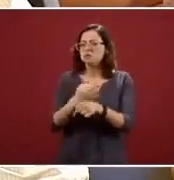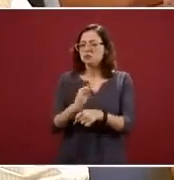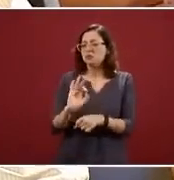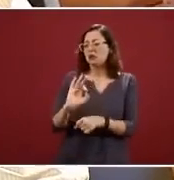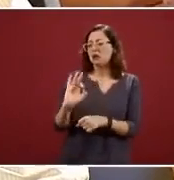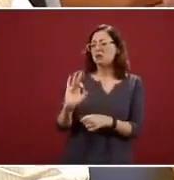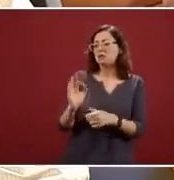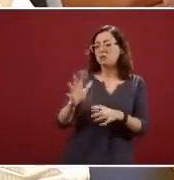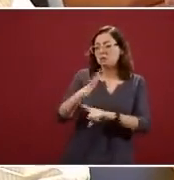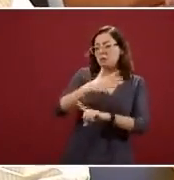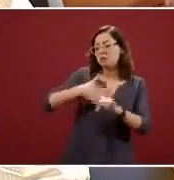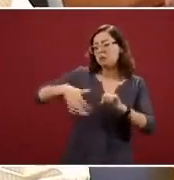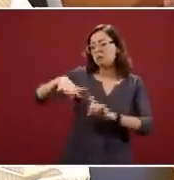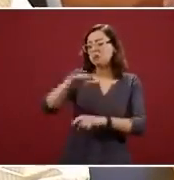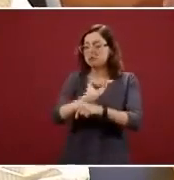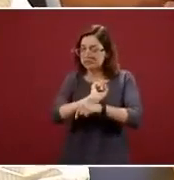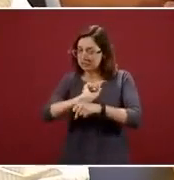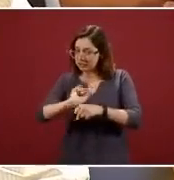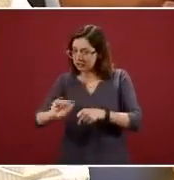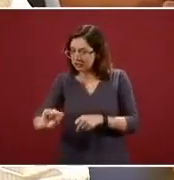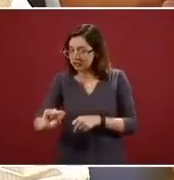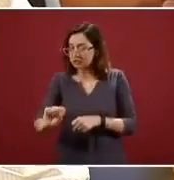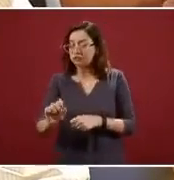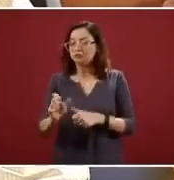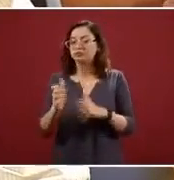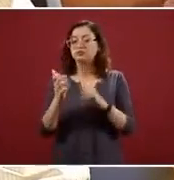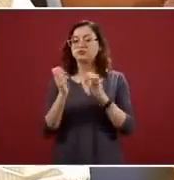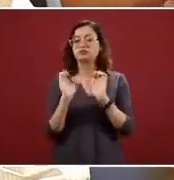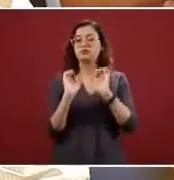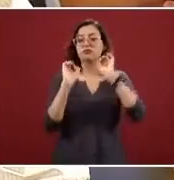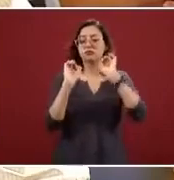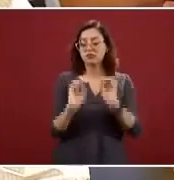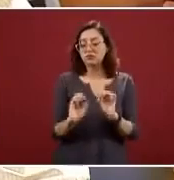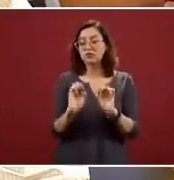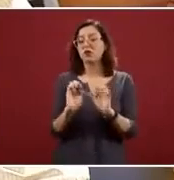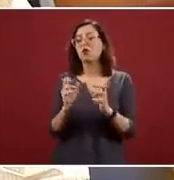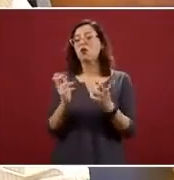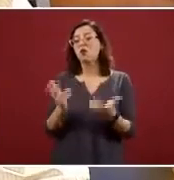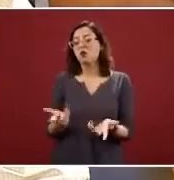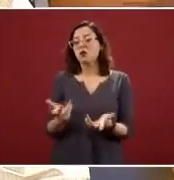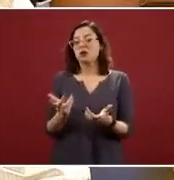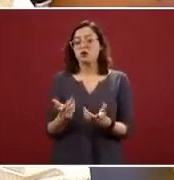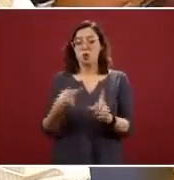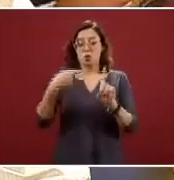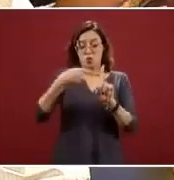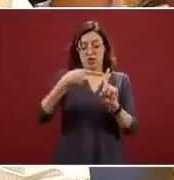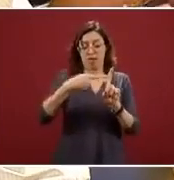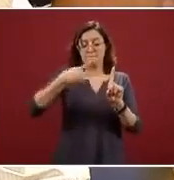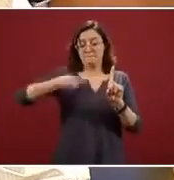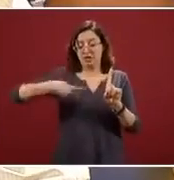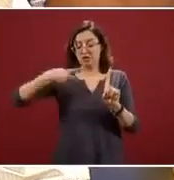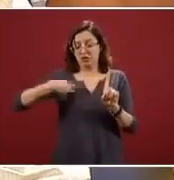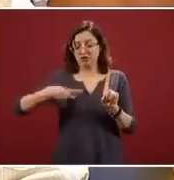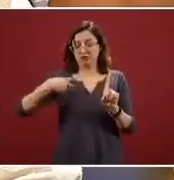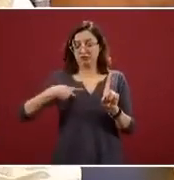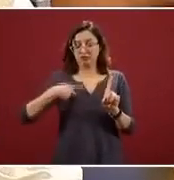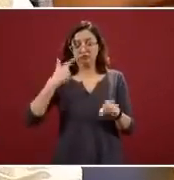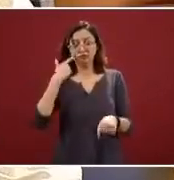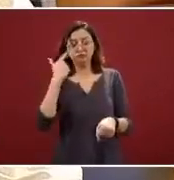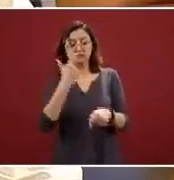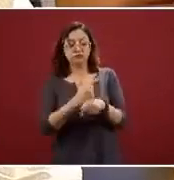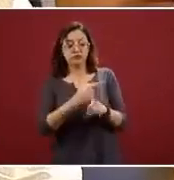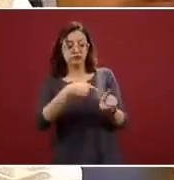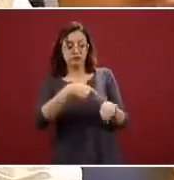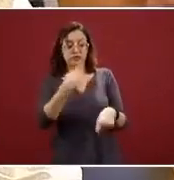que nos aclaren si las evidencias científicas hablan de que por cada una persona que se identifica,